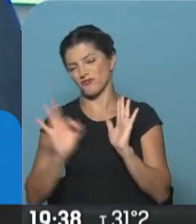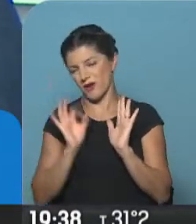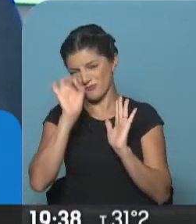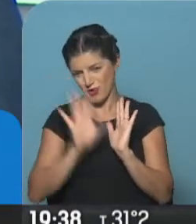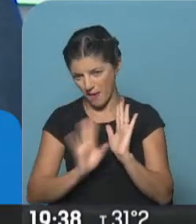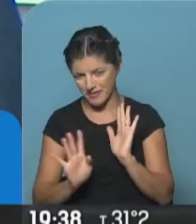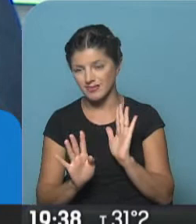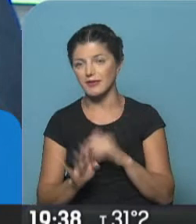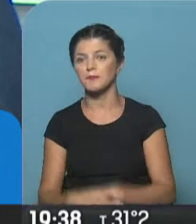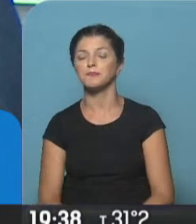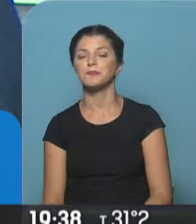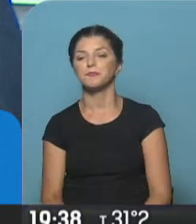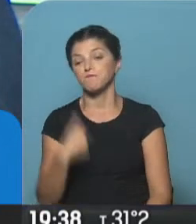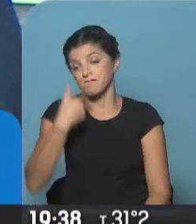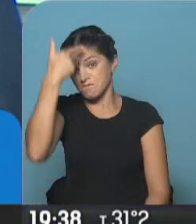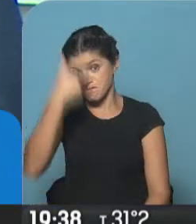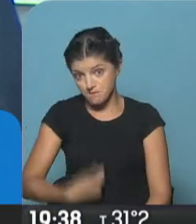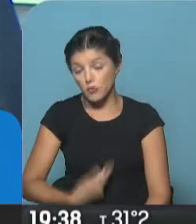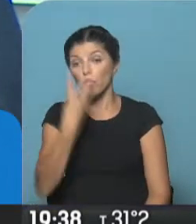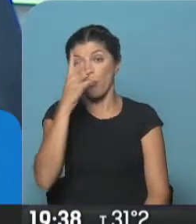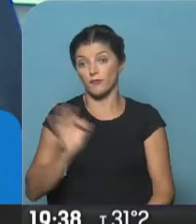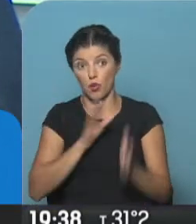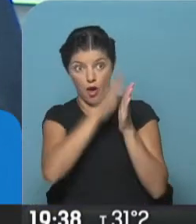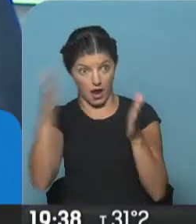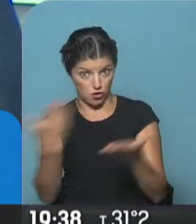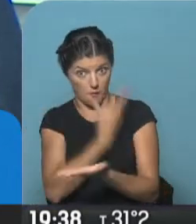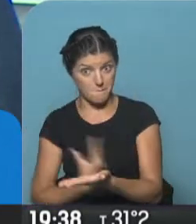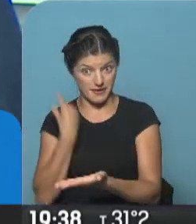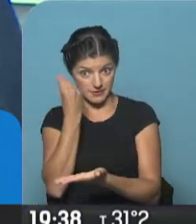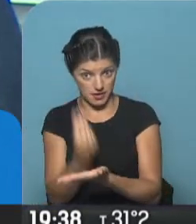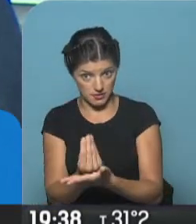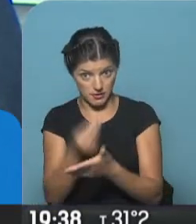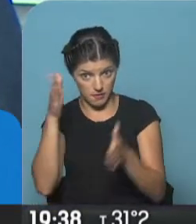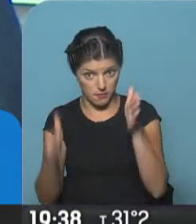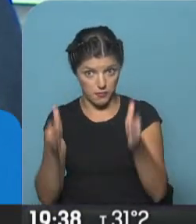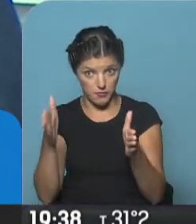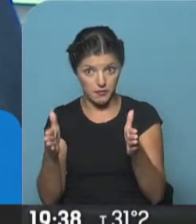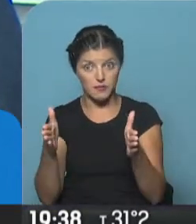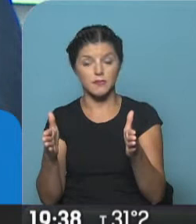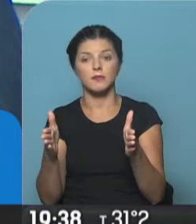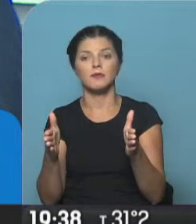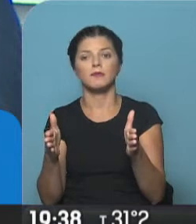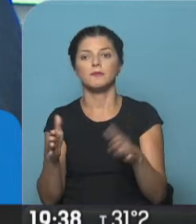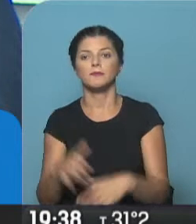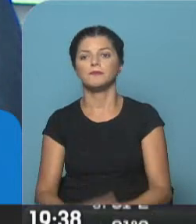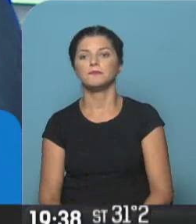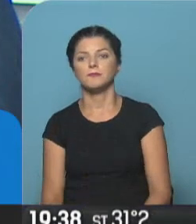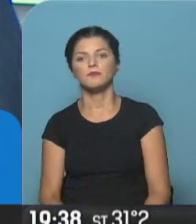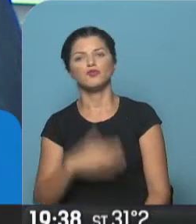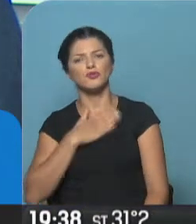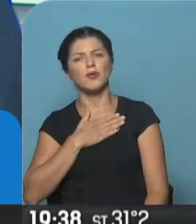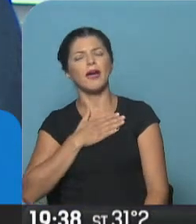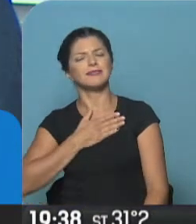En lo que hace a mí, que son 4 años, estoy seguro que lo que estamos trabajando le va a